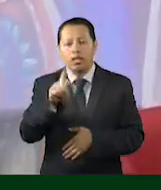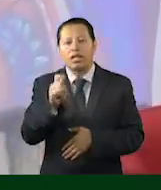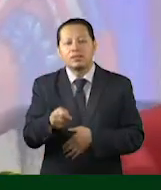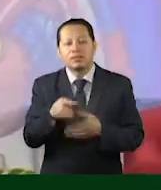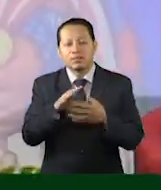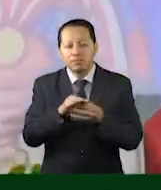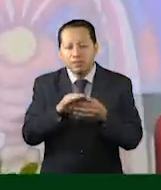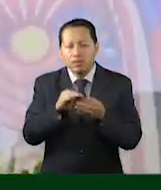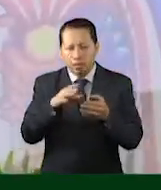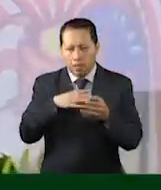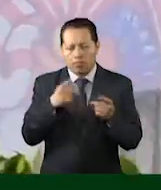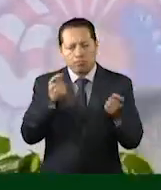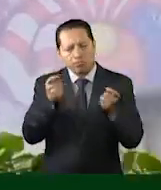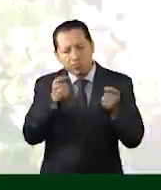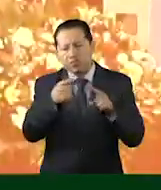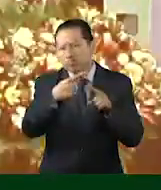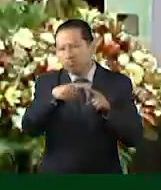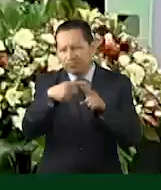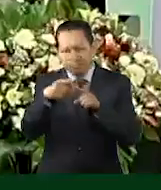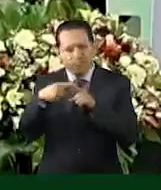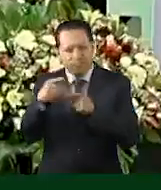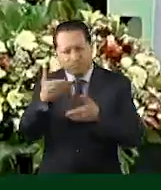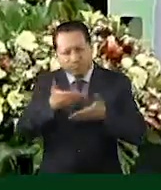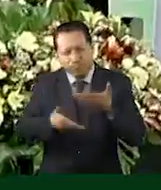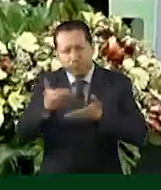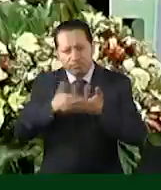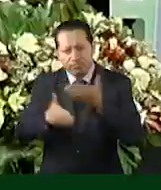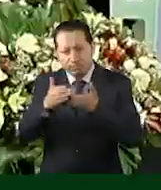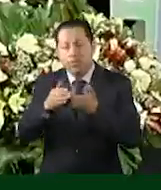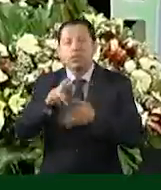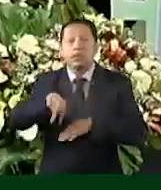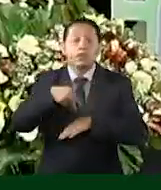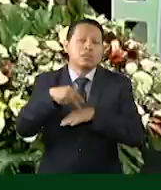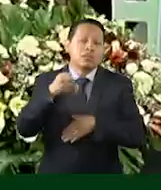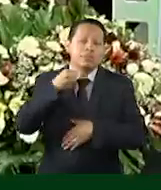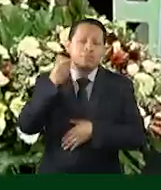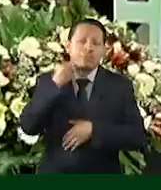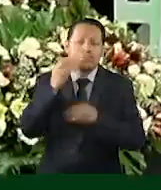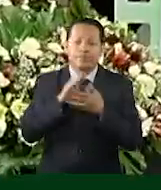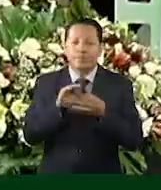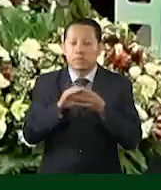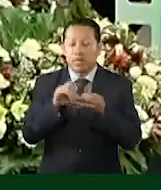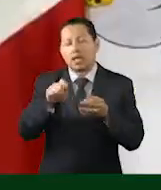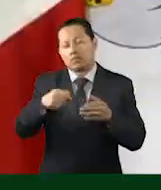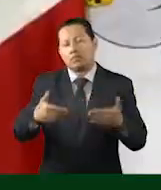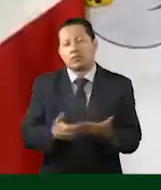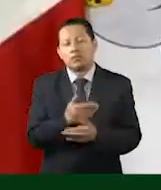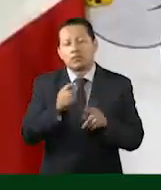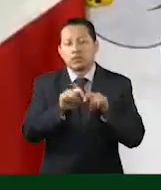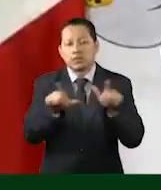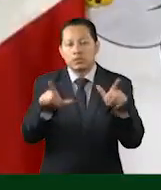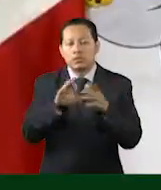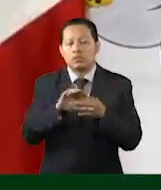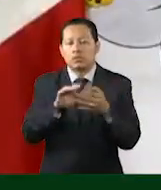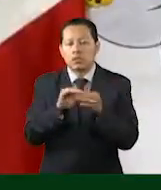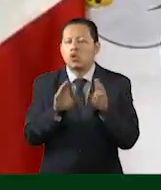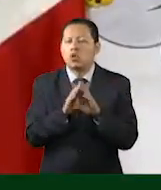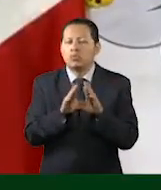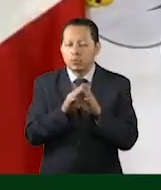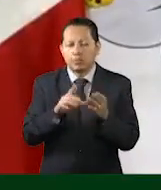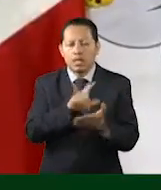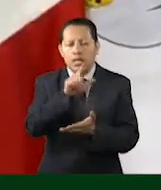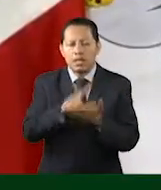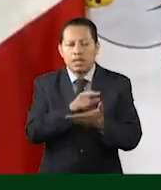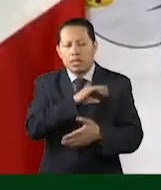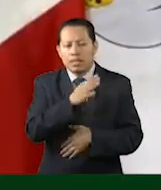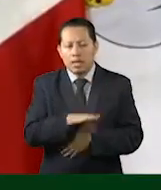pluralidad durante su gestión. En su discurso, la legisladora originaria de Tlaxcala destacó la promulgación de la Ley